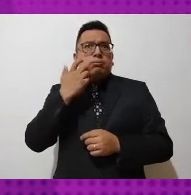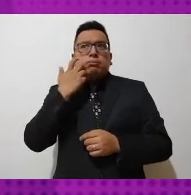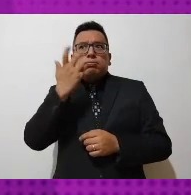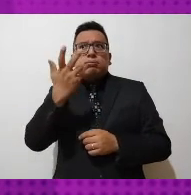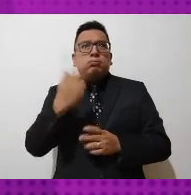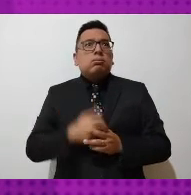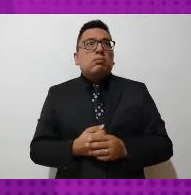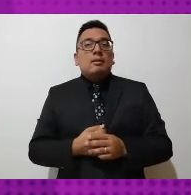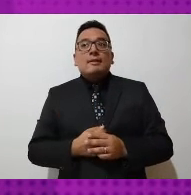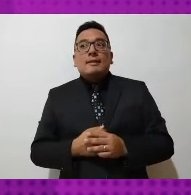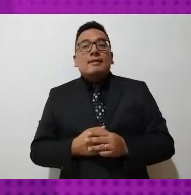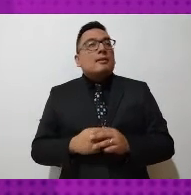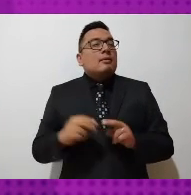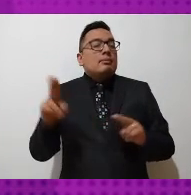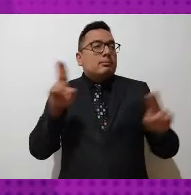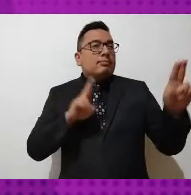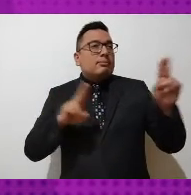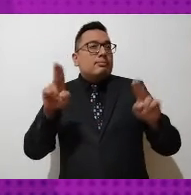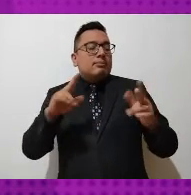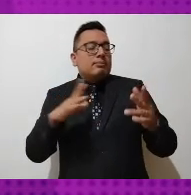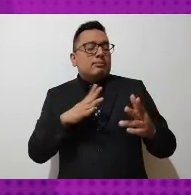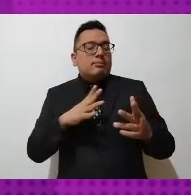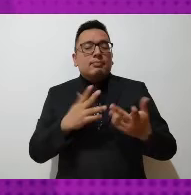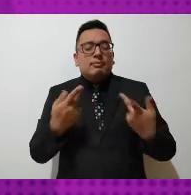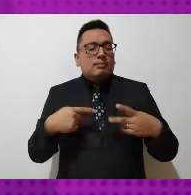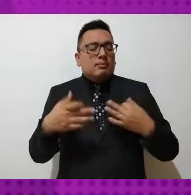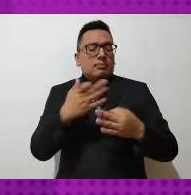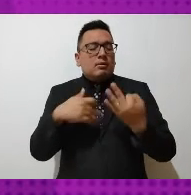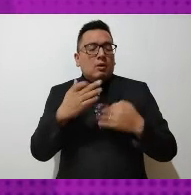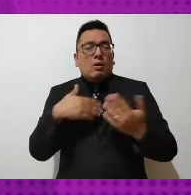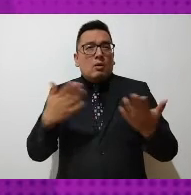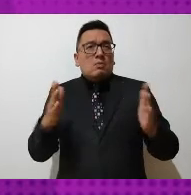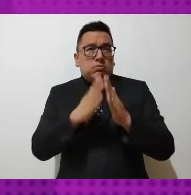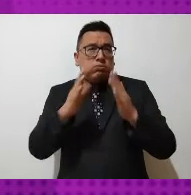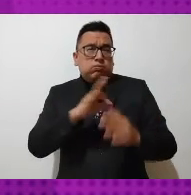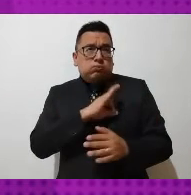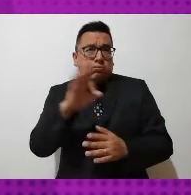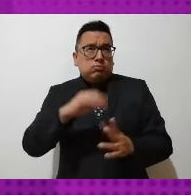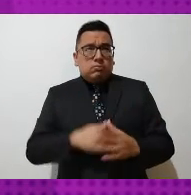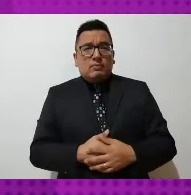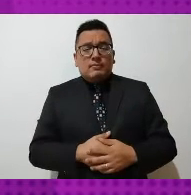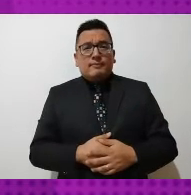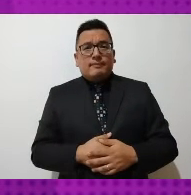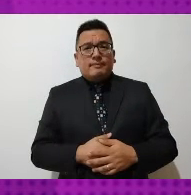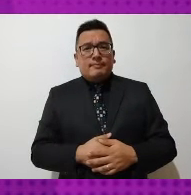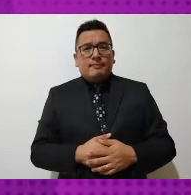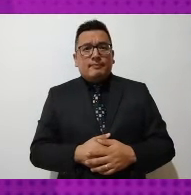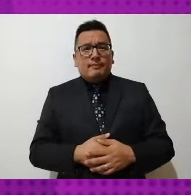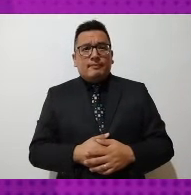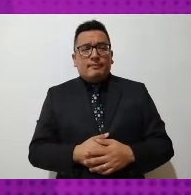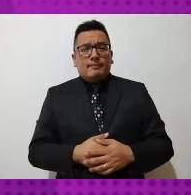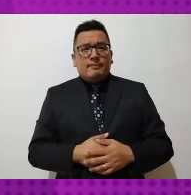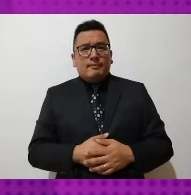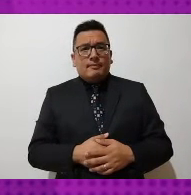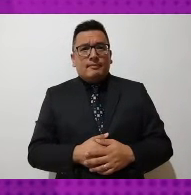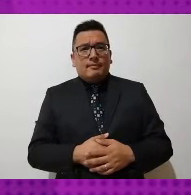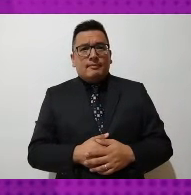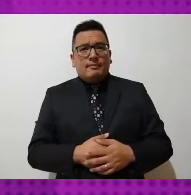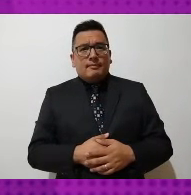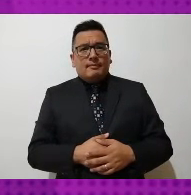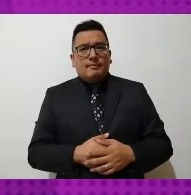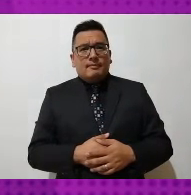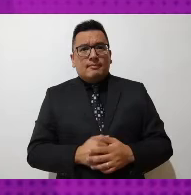democracia incluyente, de una democracia en la que verdaderamente participaran todas y todos, fue